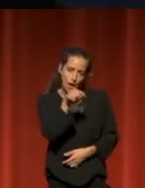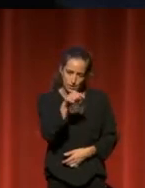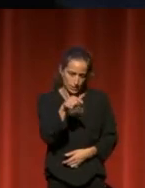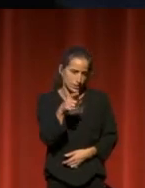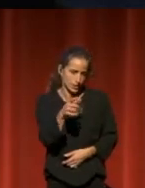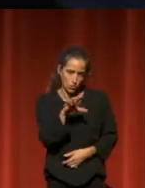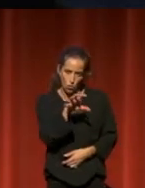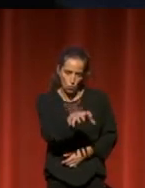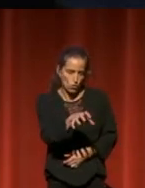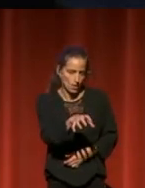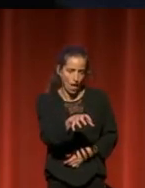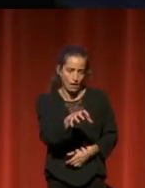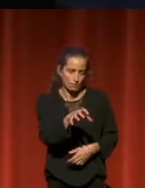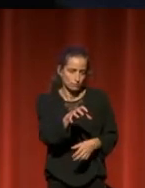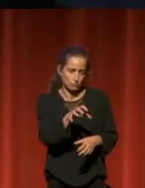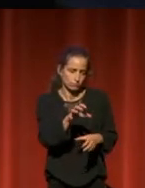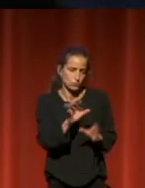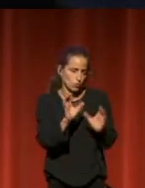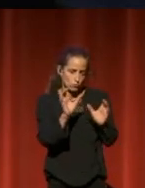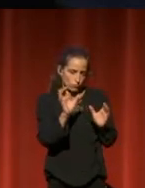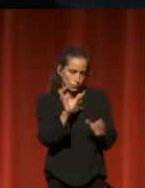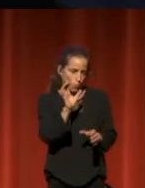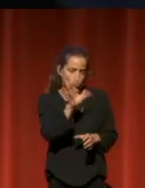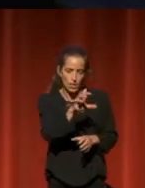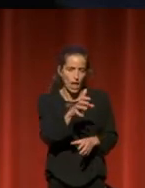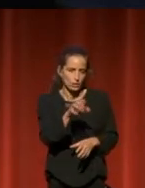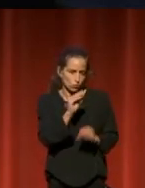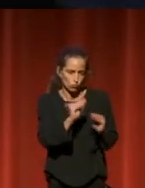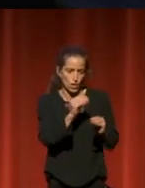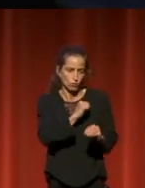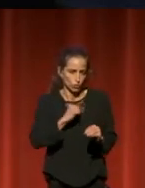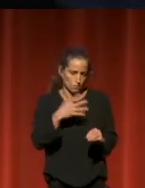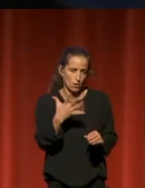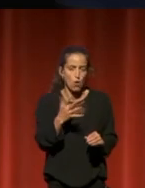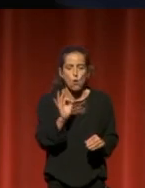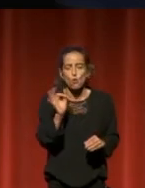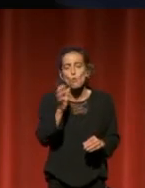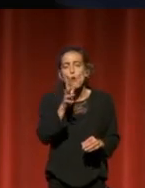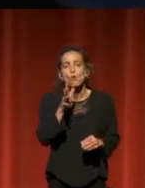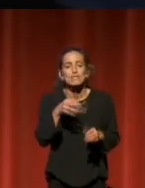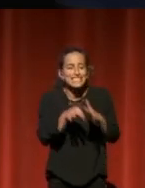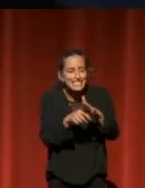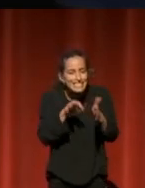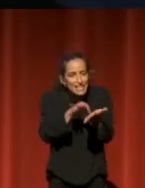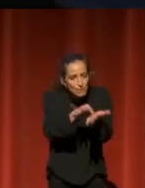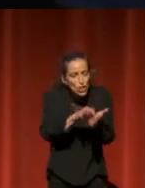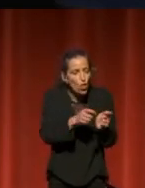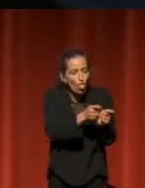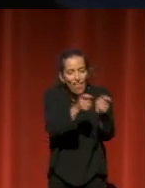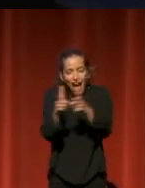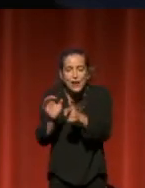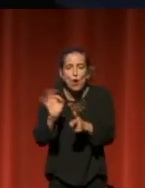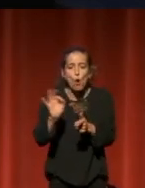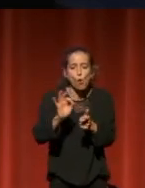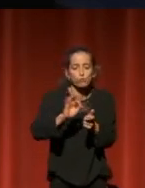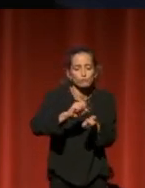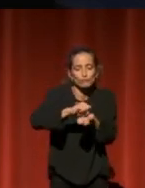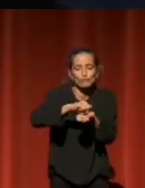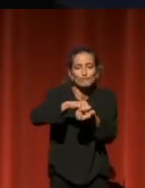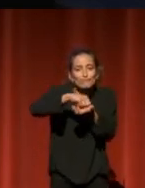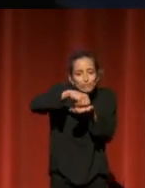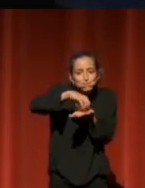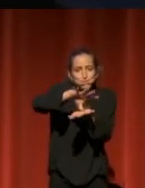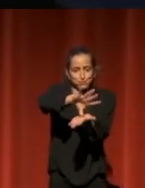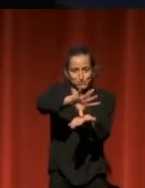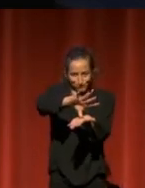cómo potenciar esos servicios, cómo deslocalizar otros y hacerlos más accesibles para el ciudadano,